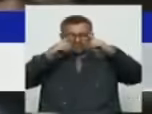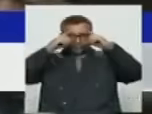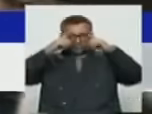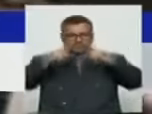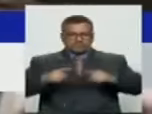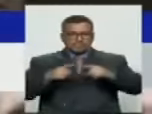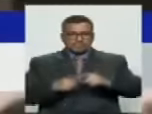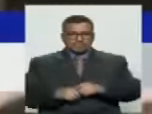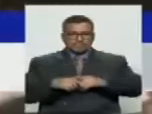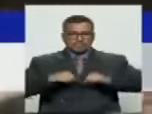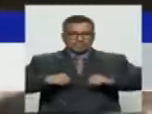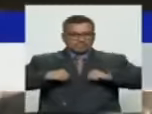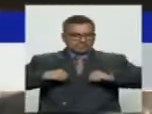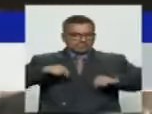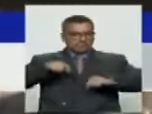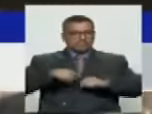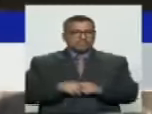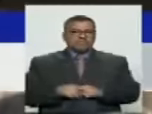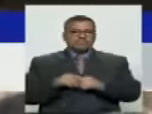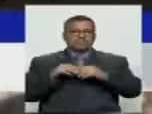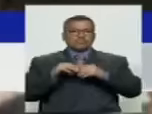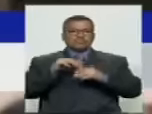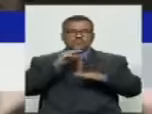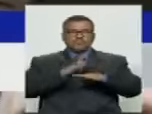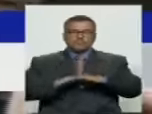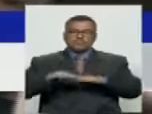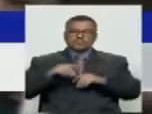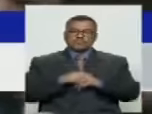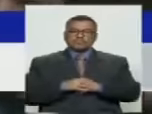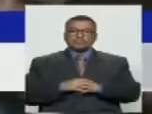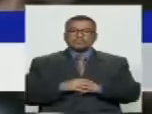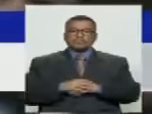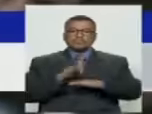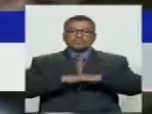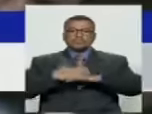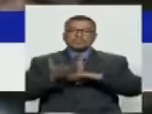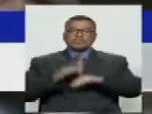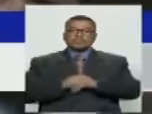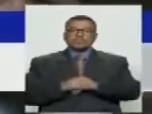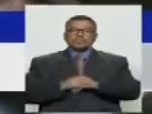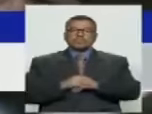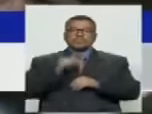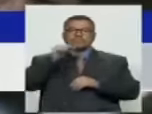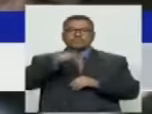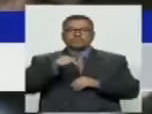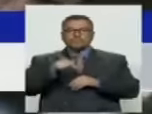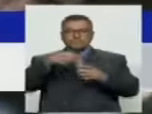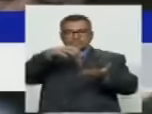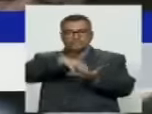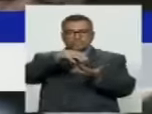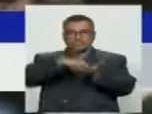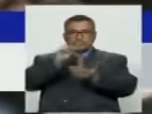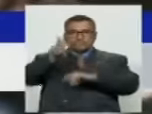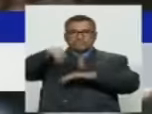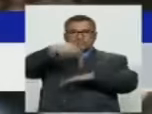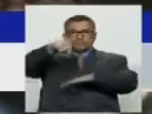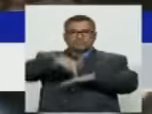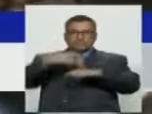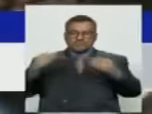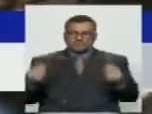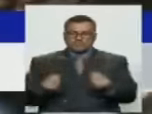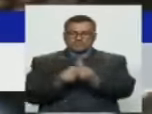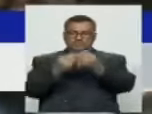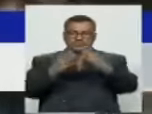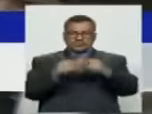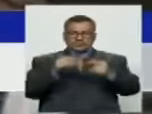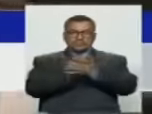determinación, su templanza y su nobleza. Porque desde este Parlamento Nacional, junto